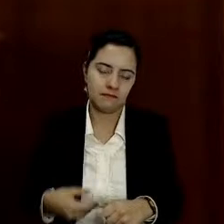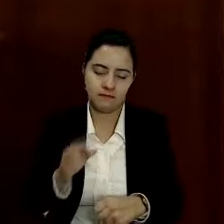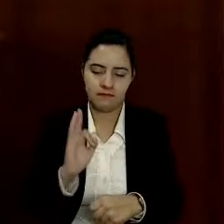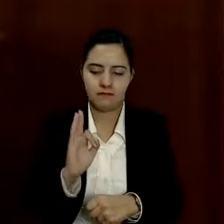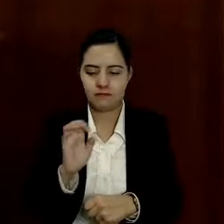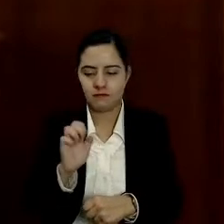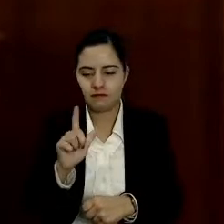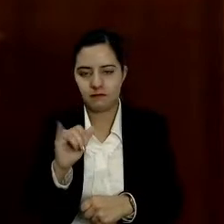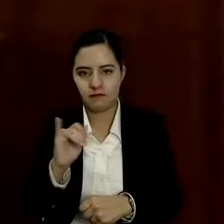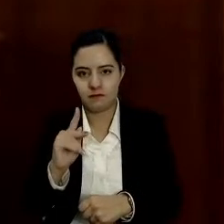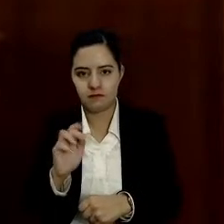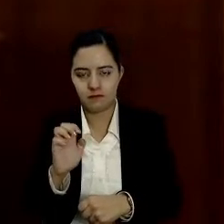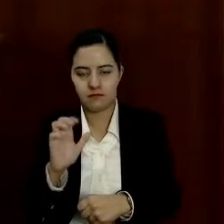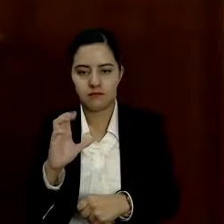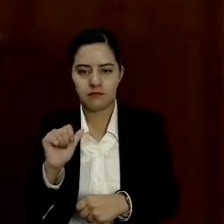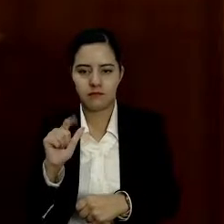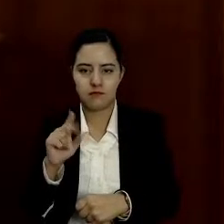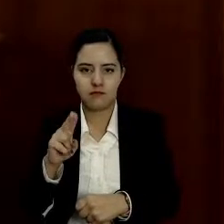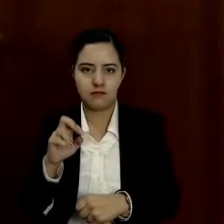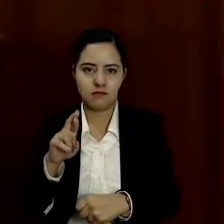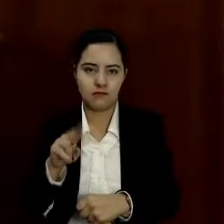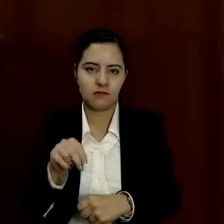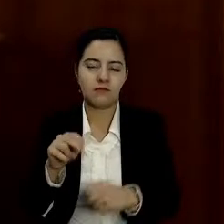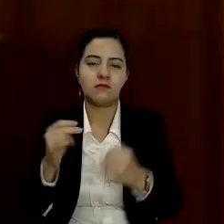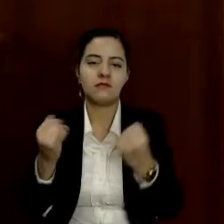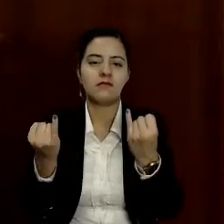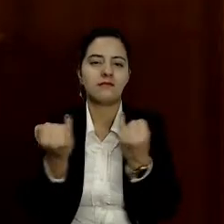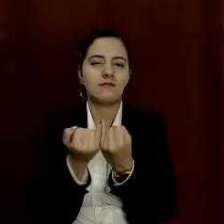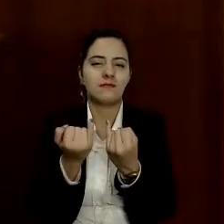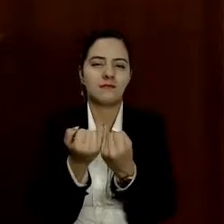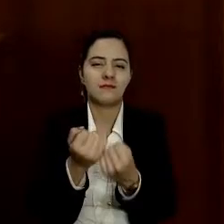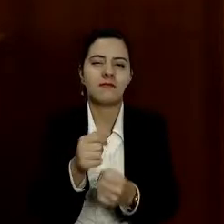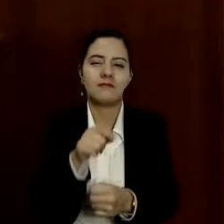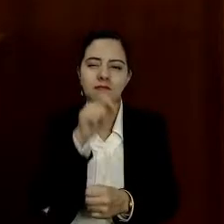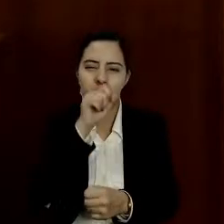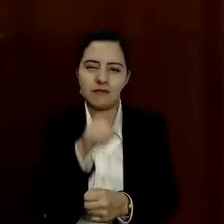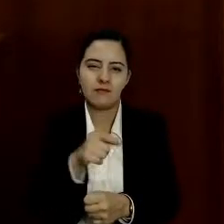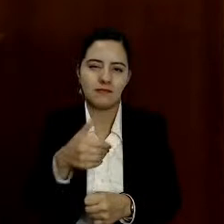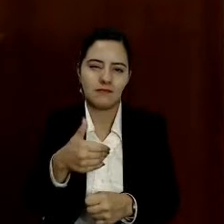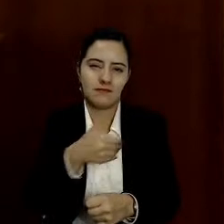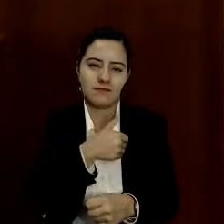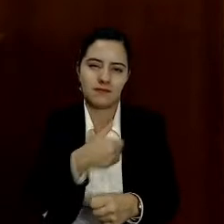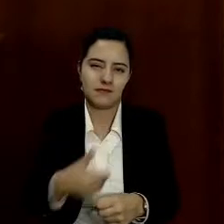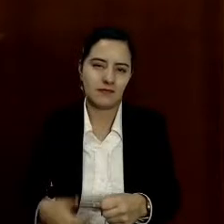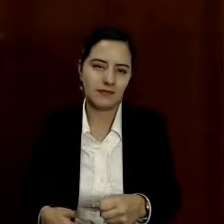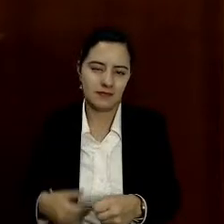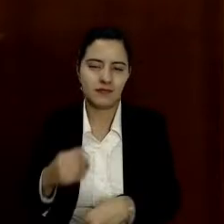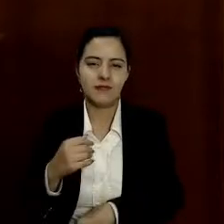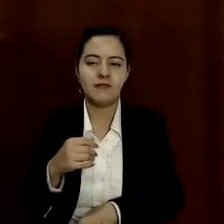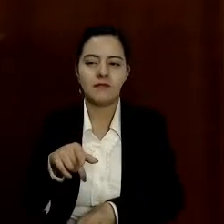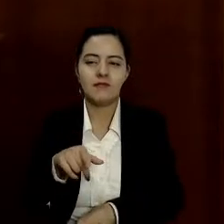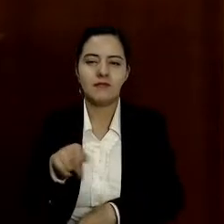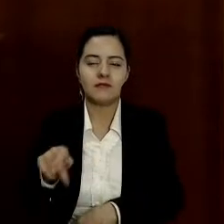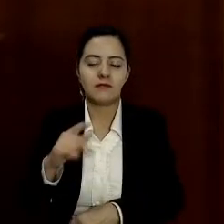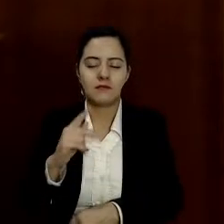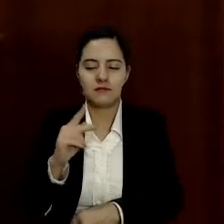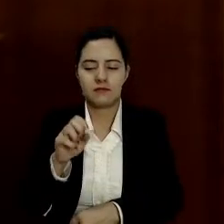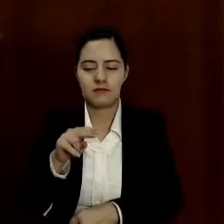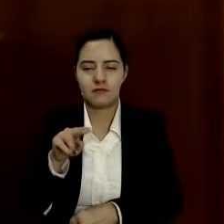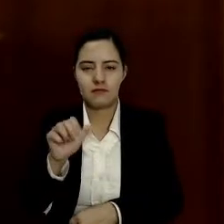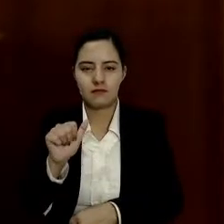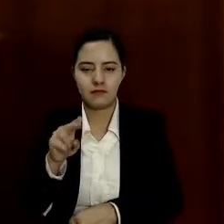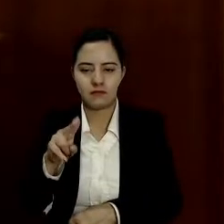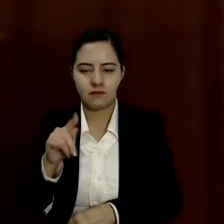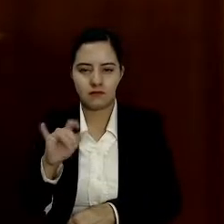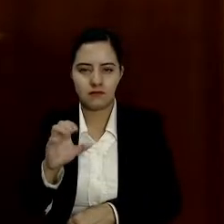intensidad en el gobierno de Enrique Peña Nieto, con el que se exacerbó el saqueo bajo este mecanismo. Aún